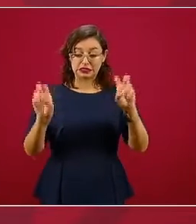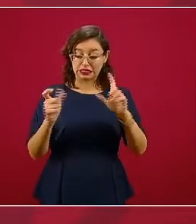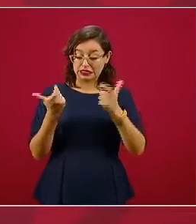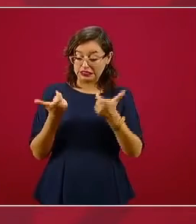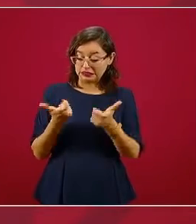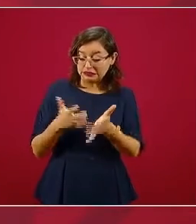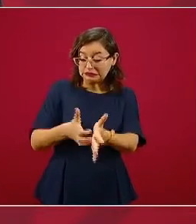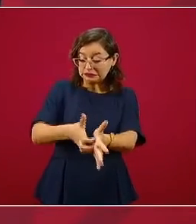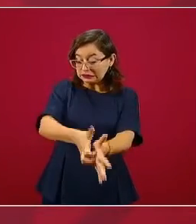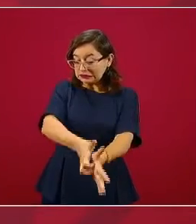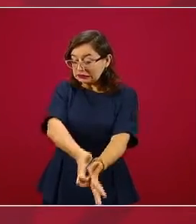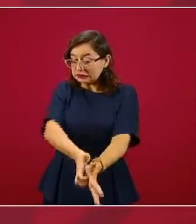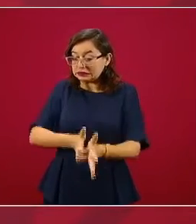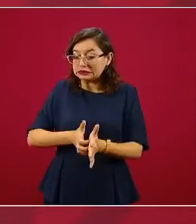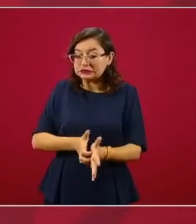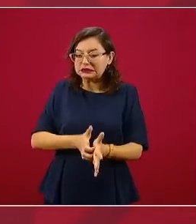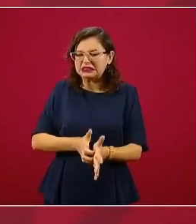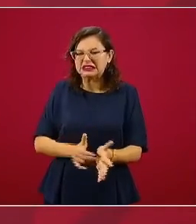de operación